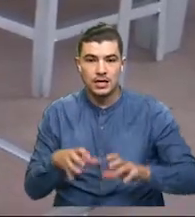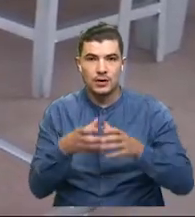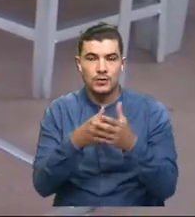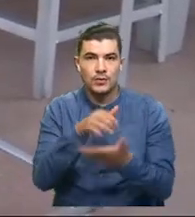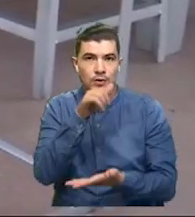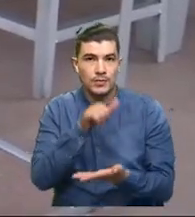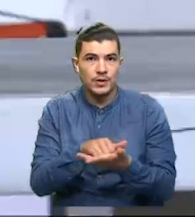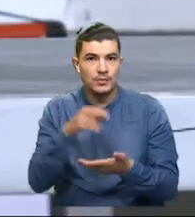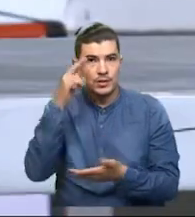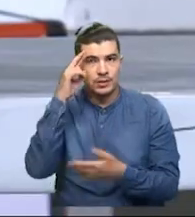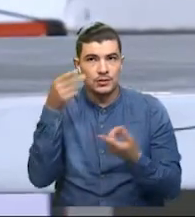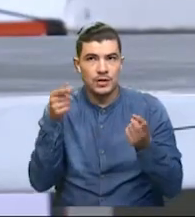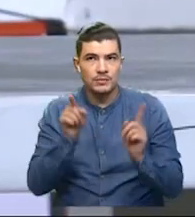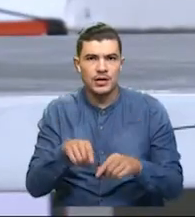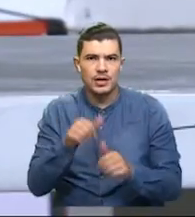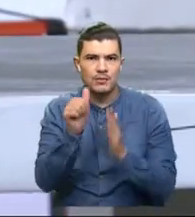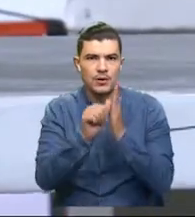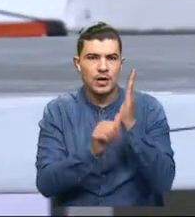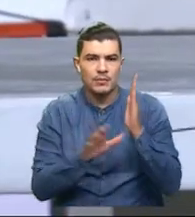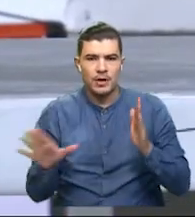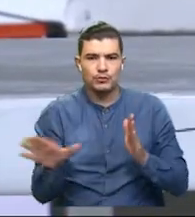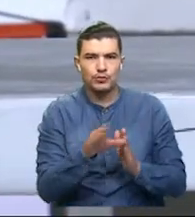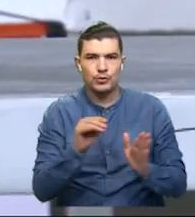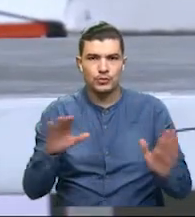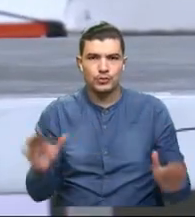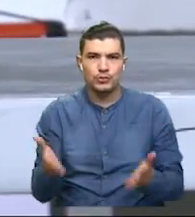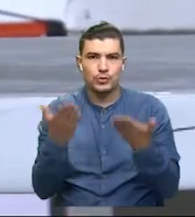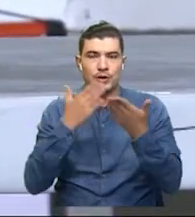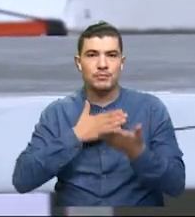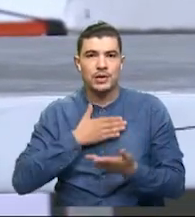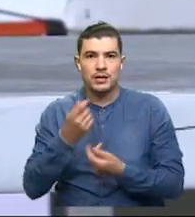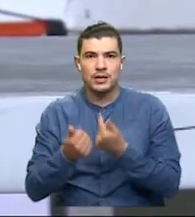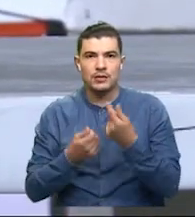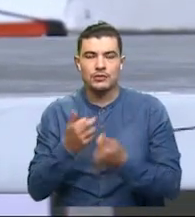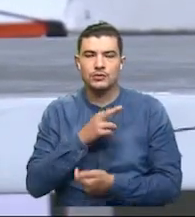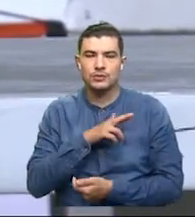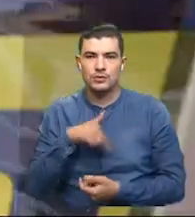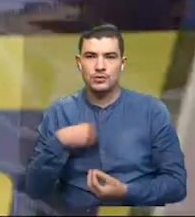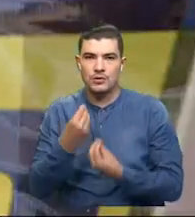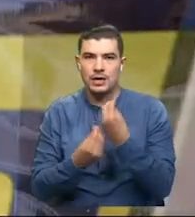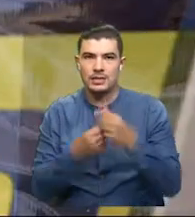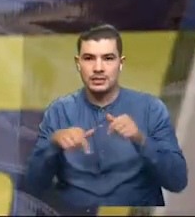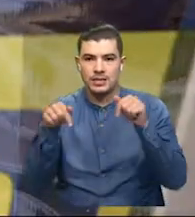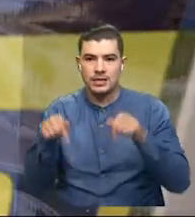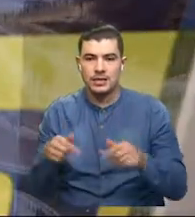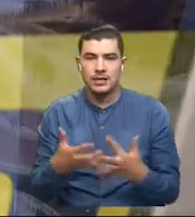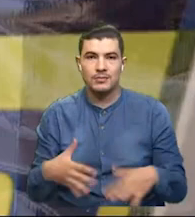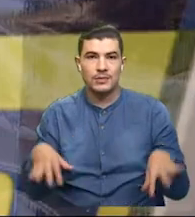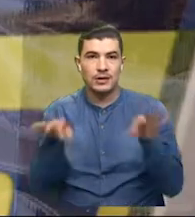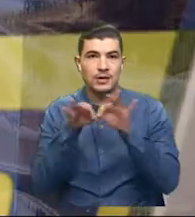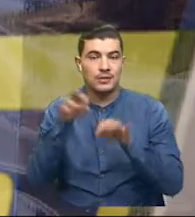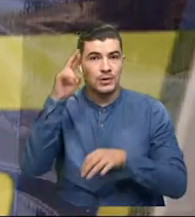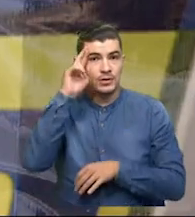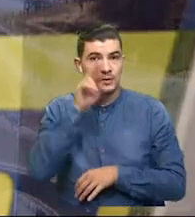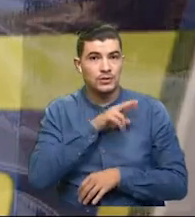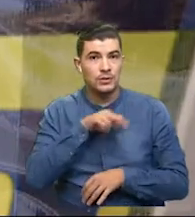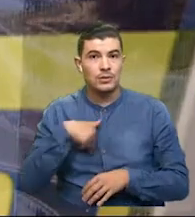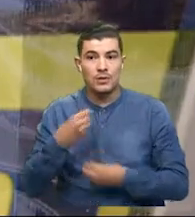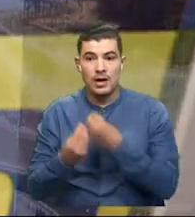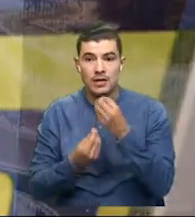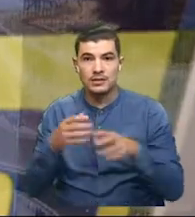también a todo el programa de Todos a Progresar y Mi Negocio, que es lo que hacemos aquí a través de este importante. Así es que nos vamos a estas